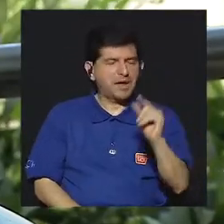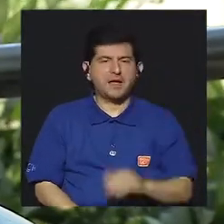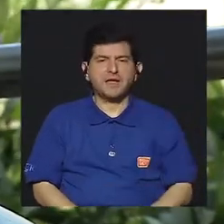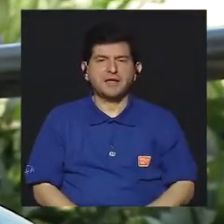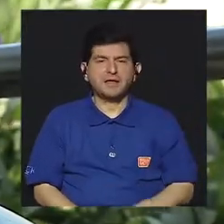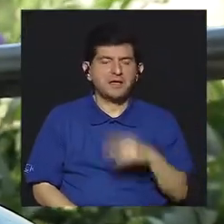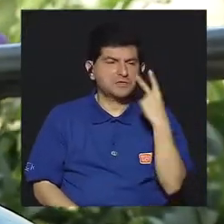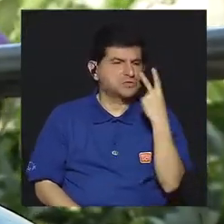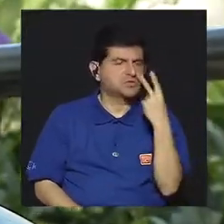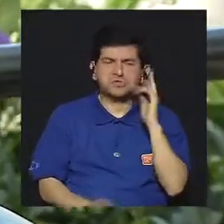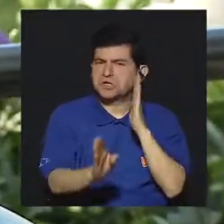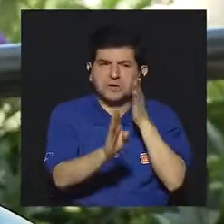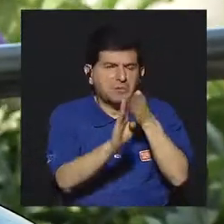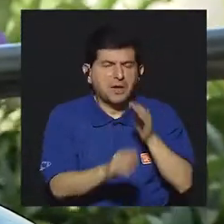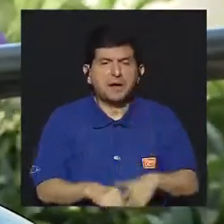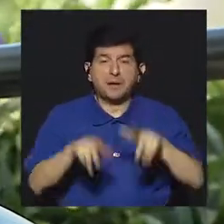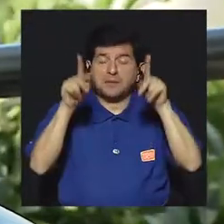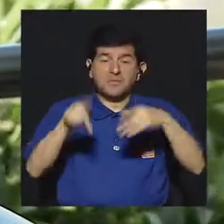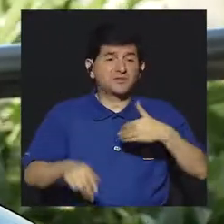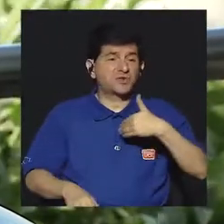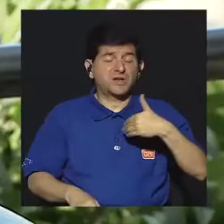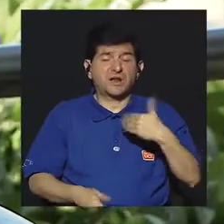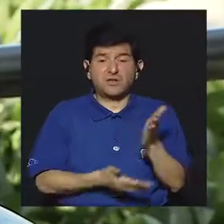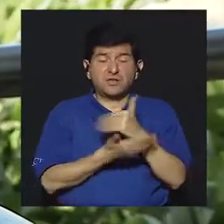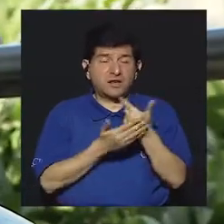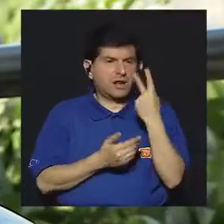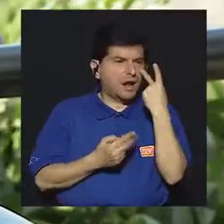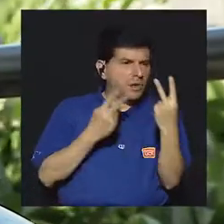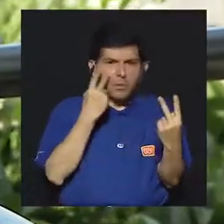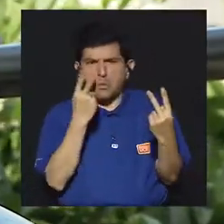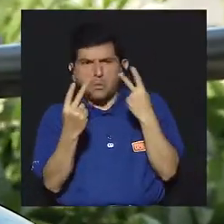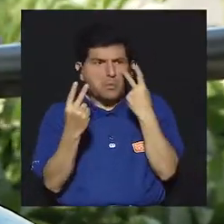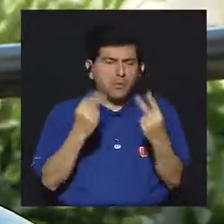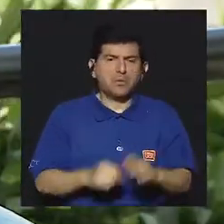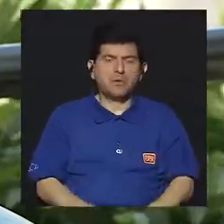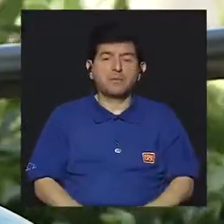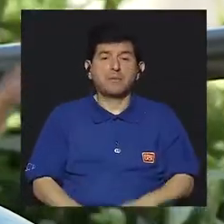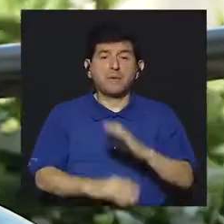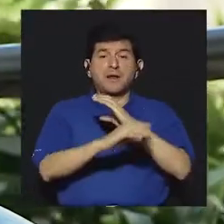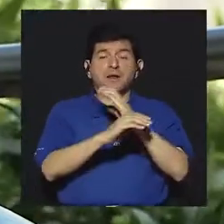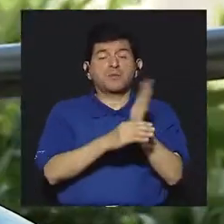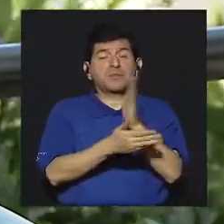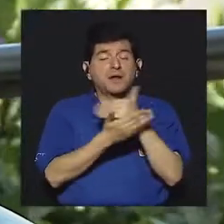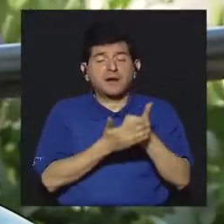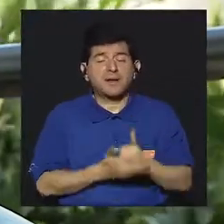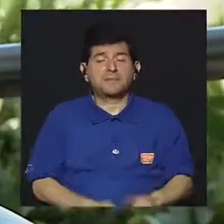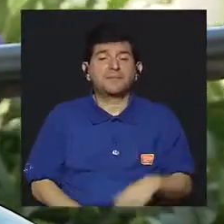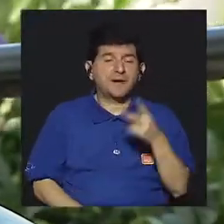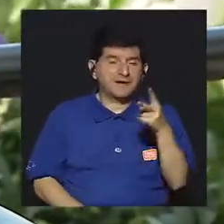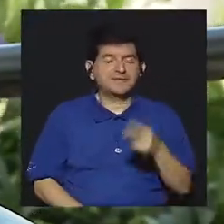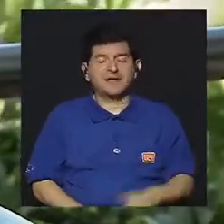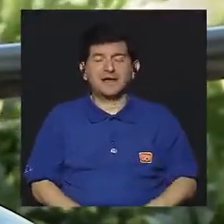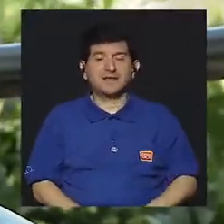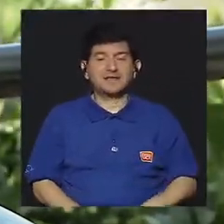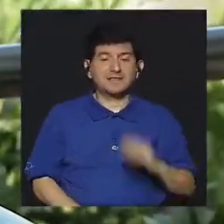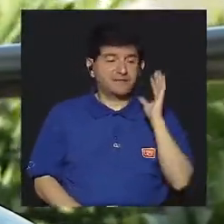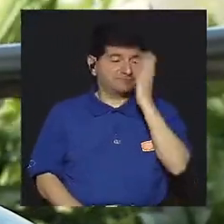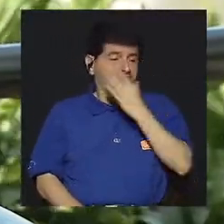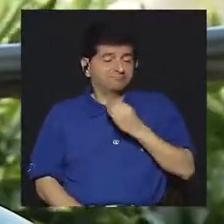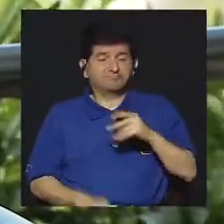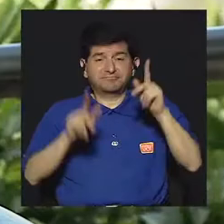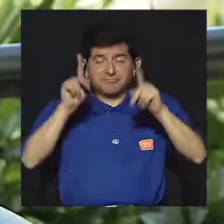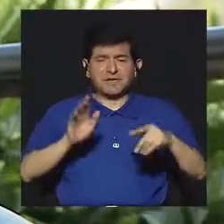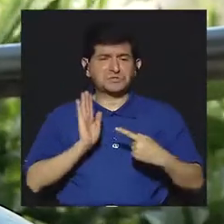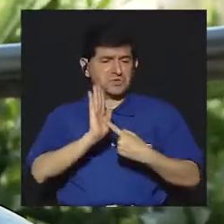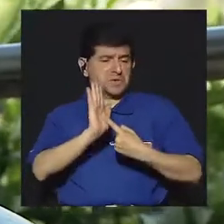pequeñas, mucho más disimuladas, donde la persona no va a tener que andar algo tan vistoso para cuidar la parte estética, ¿verdad? Y la parte de vanidad que la persona pueda